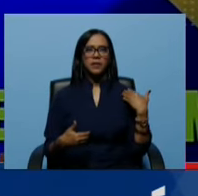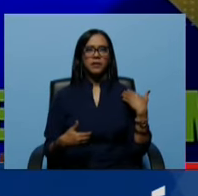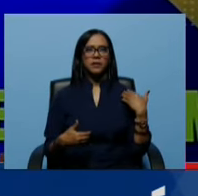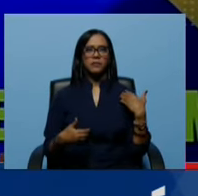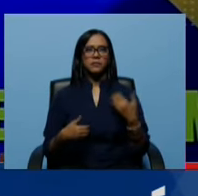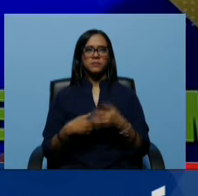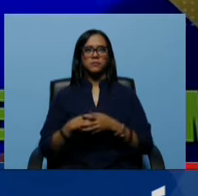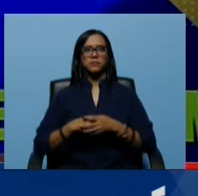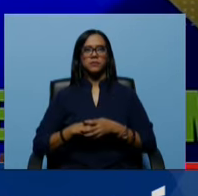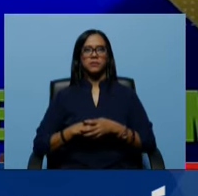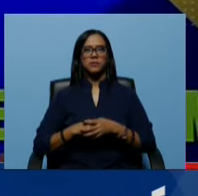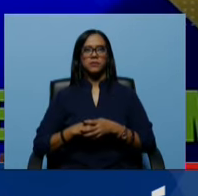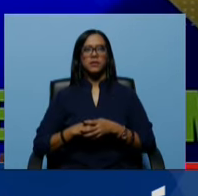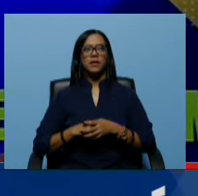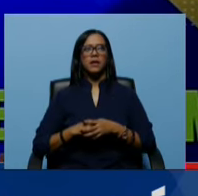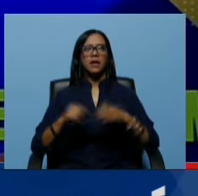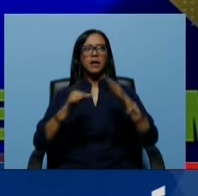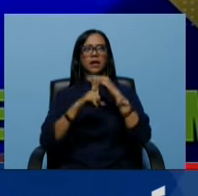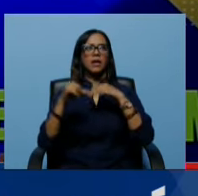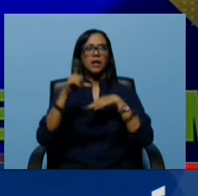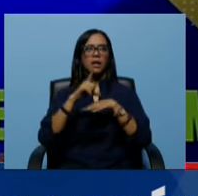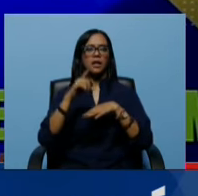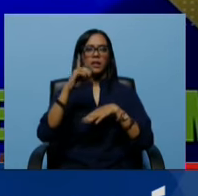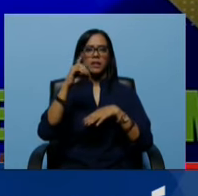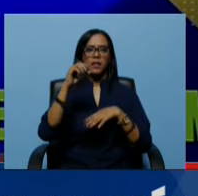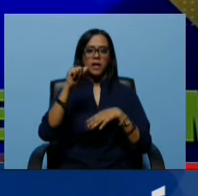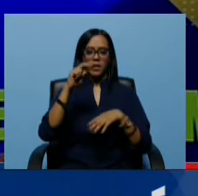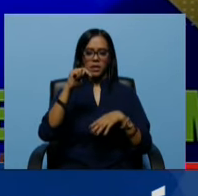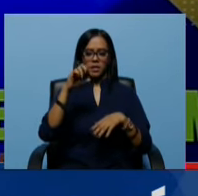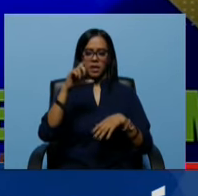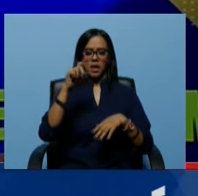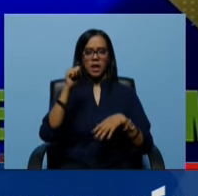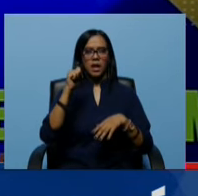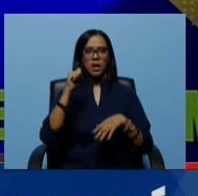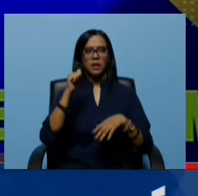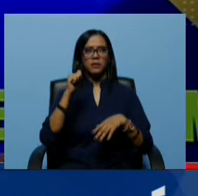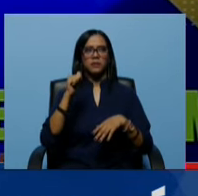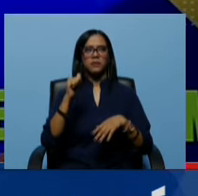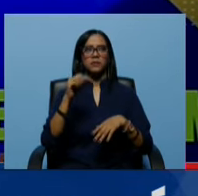la licenciada Daniela Desiré